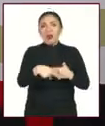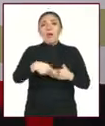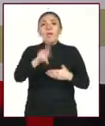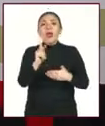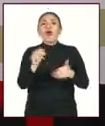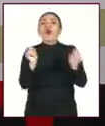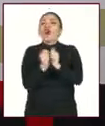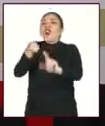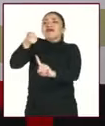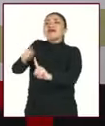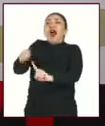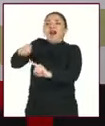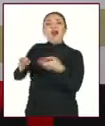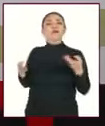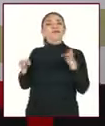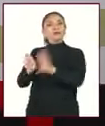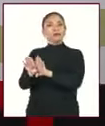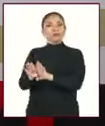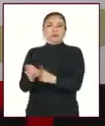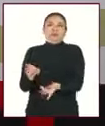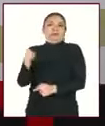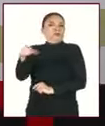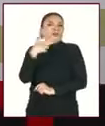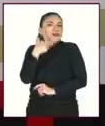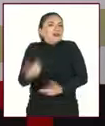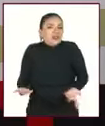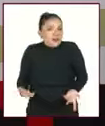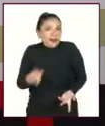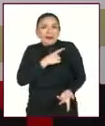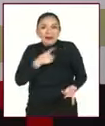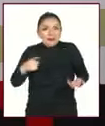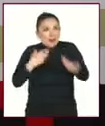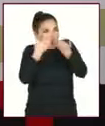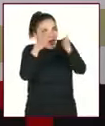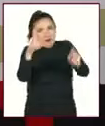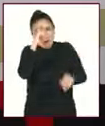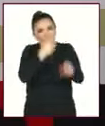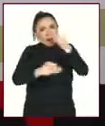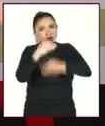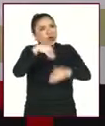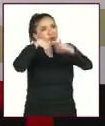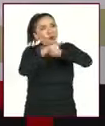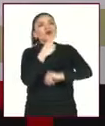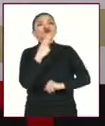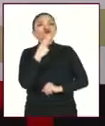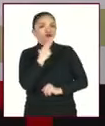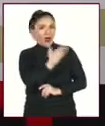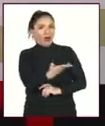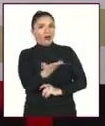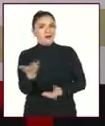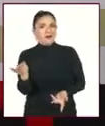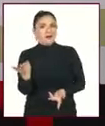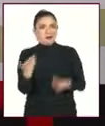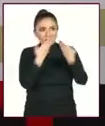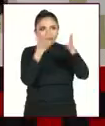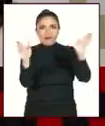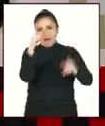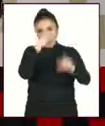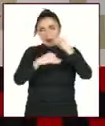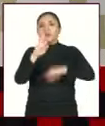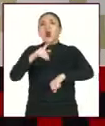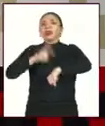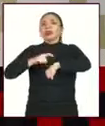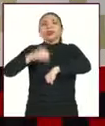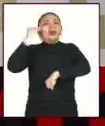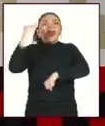llave. Entonces eso no nos funciona porque necesitamos que sea de un acceso fácil. Claro, exactamente. Perdemos más tiempo